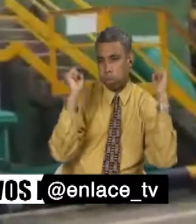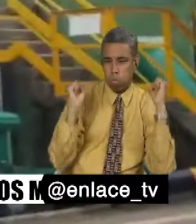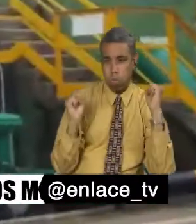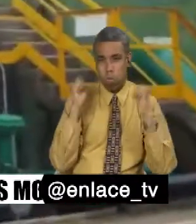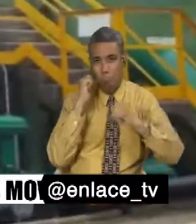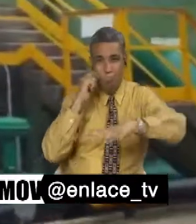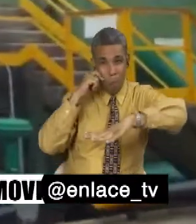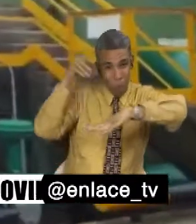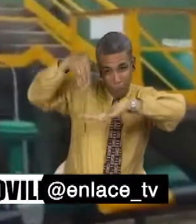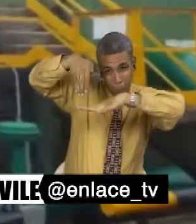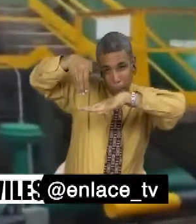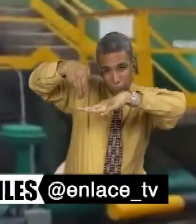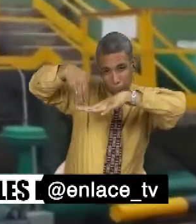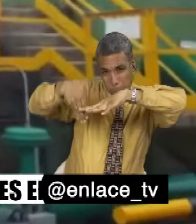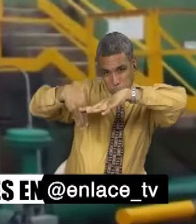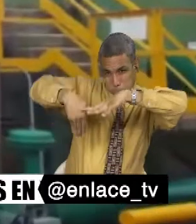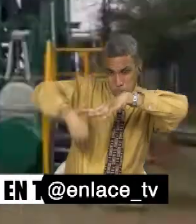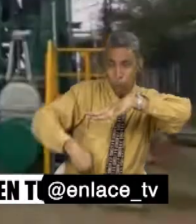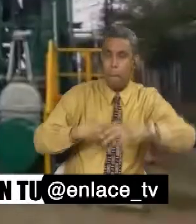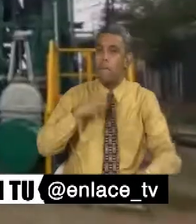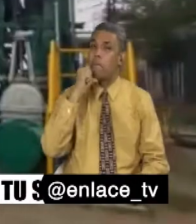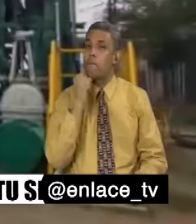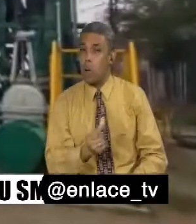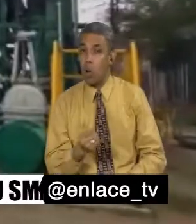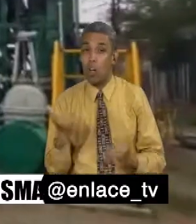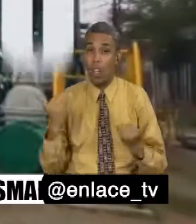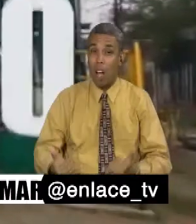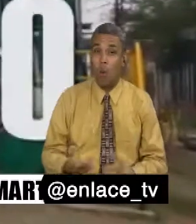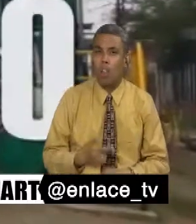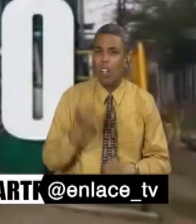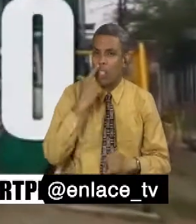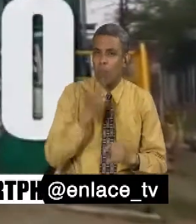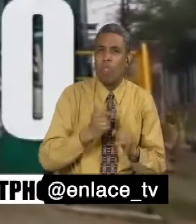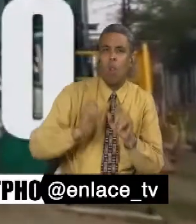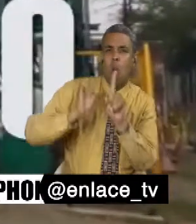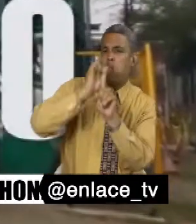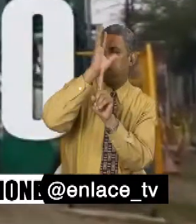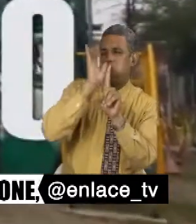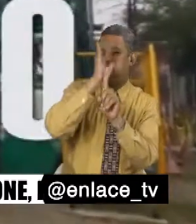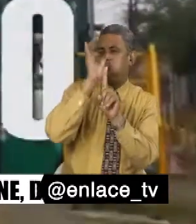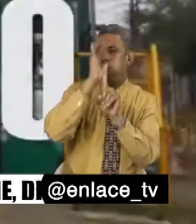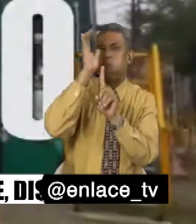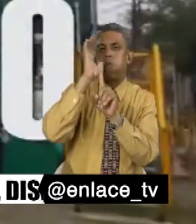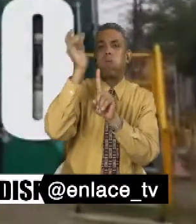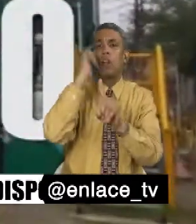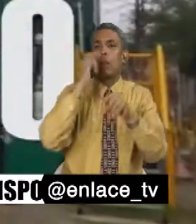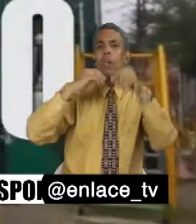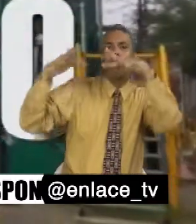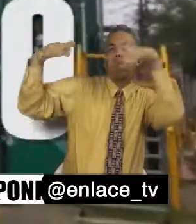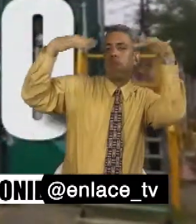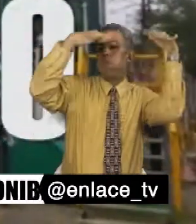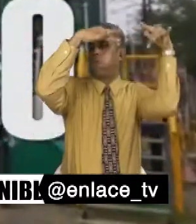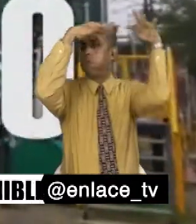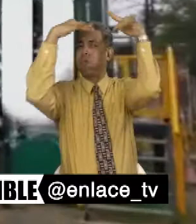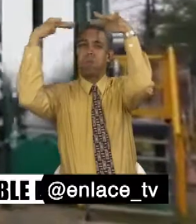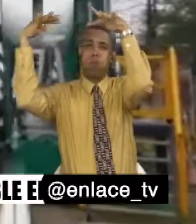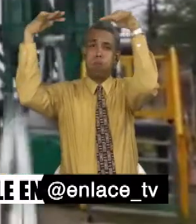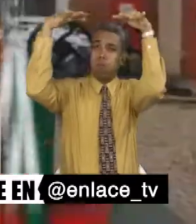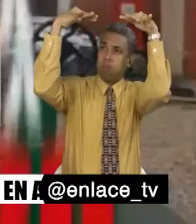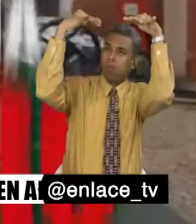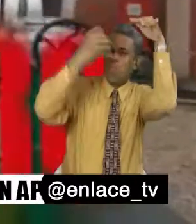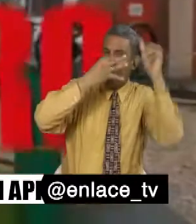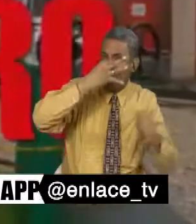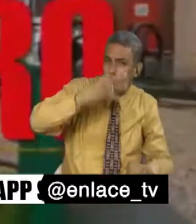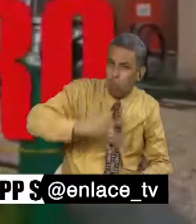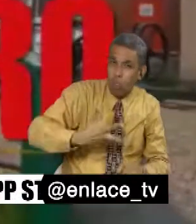causando lluvia ácida que trasciende las fronteras de la refinería. Plantas de agua como la UFRO, con millonarias inversiones, sus operarios la han rebautizado como la planta